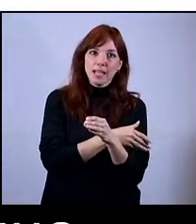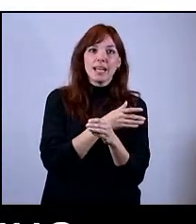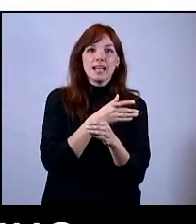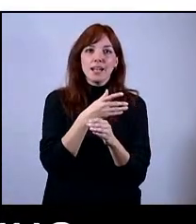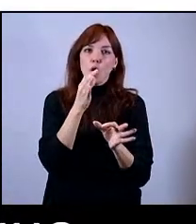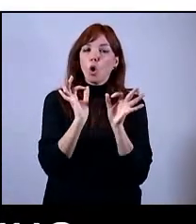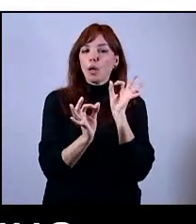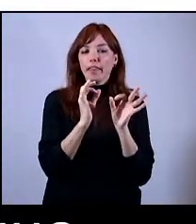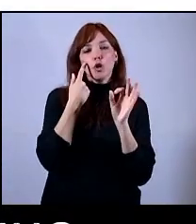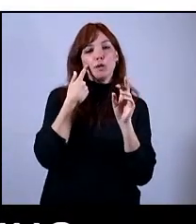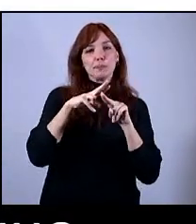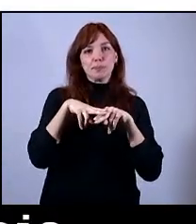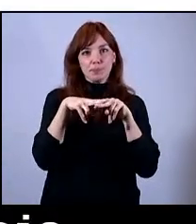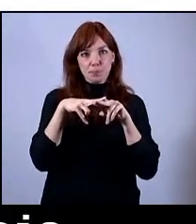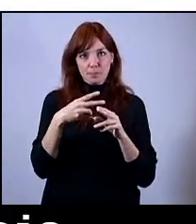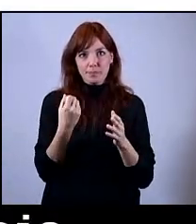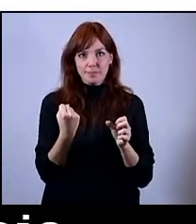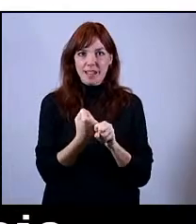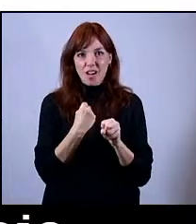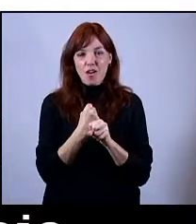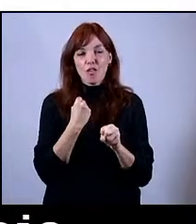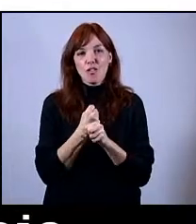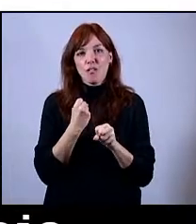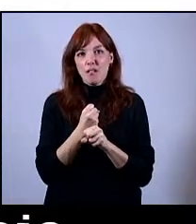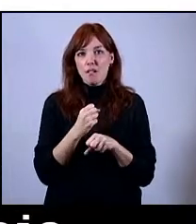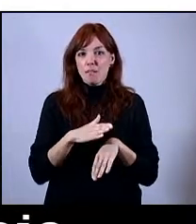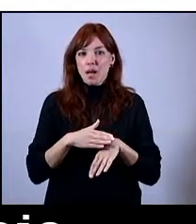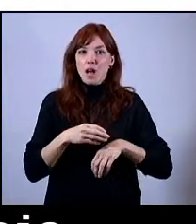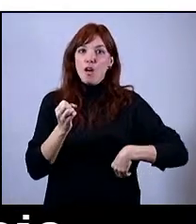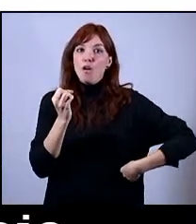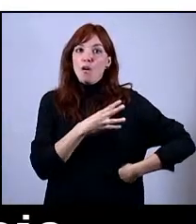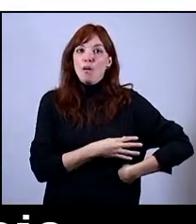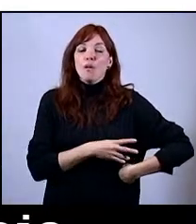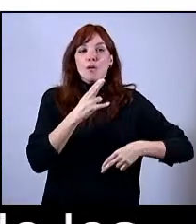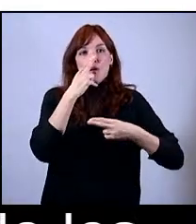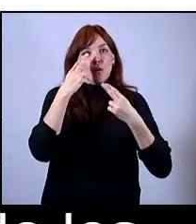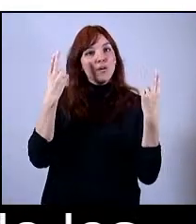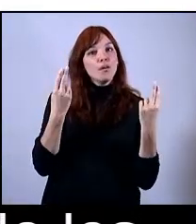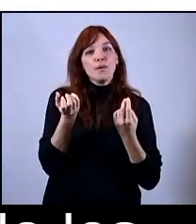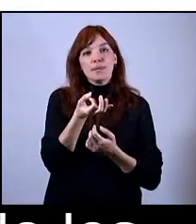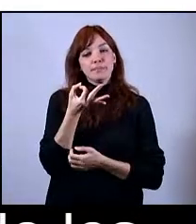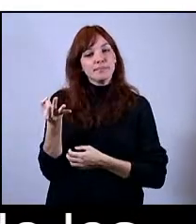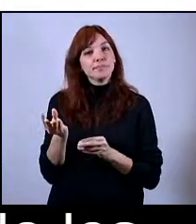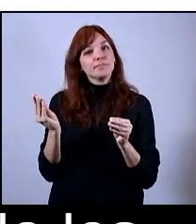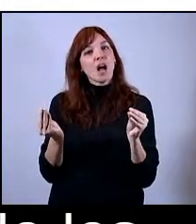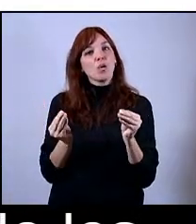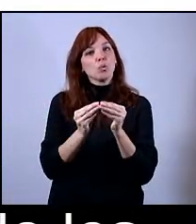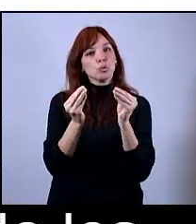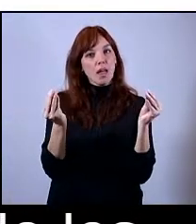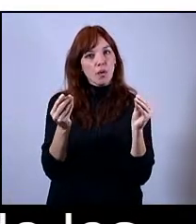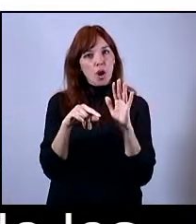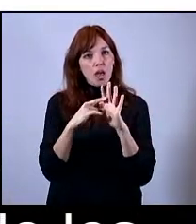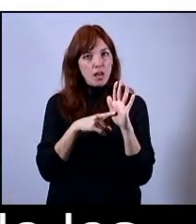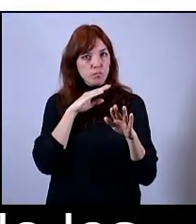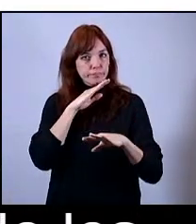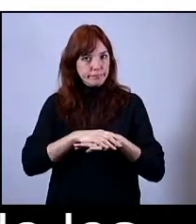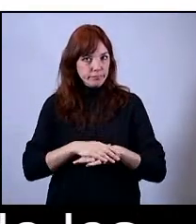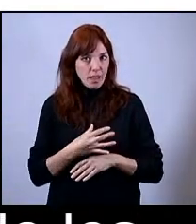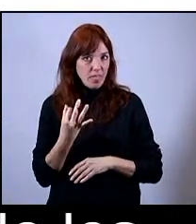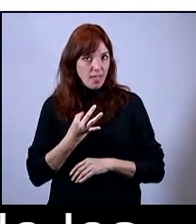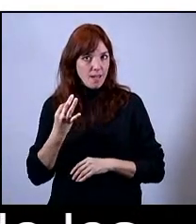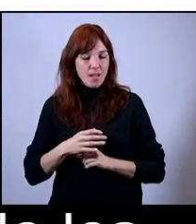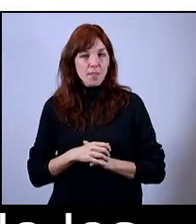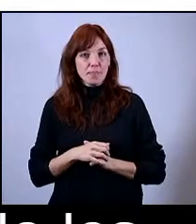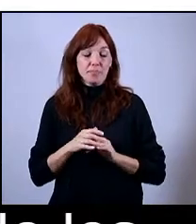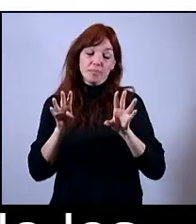detrás. Nosotros somos garantes del buen uso de los fondos públicos y de estar ajustados a la ley. Entonces, todas